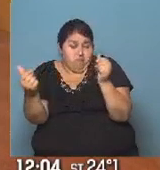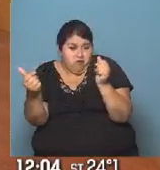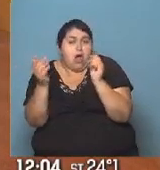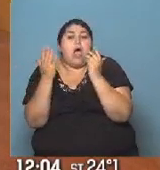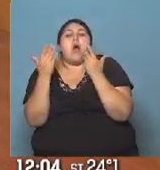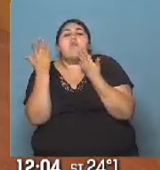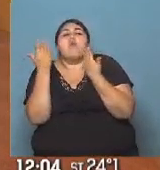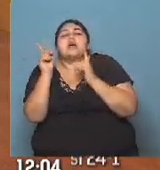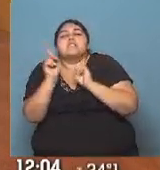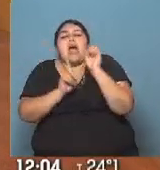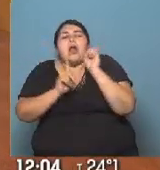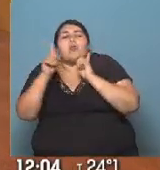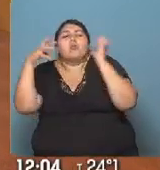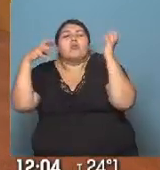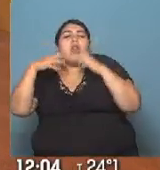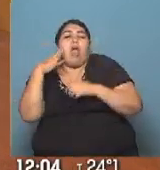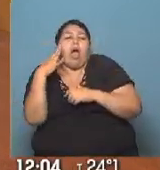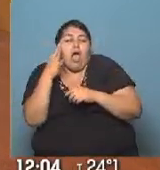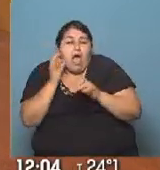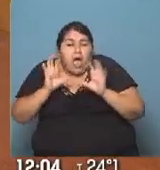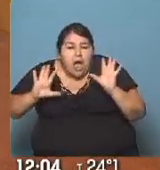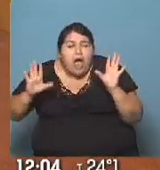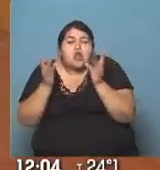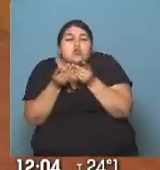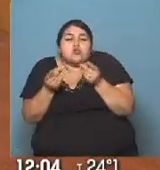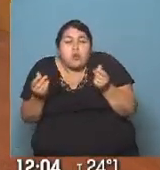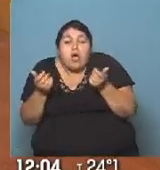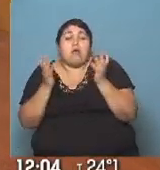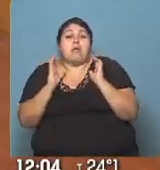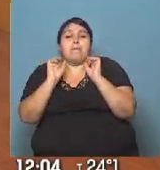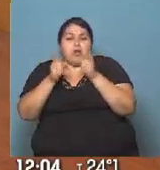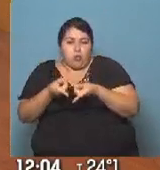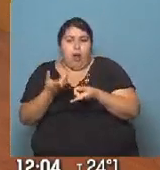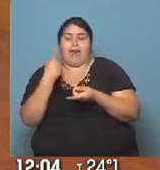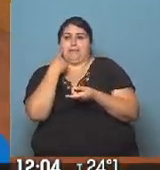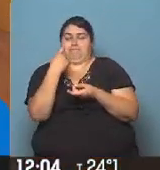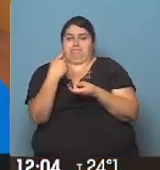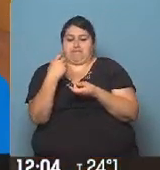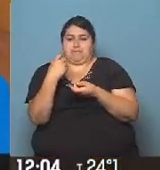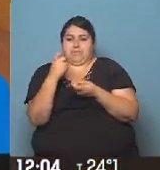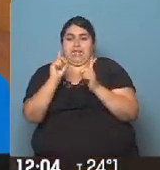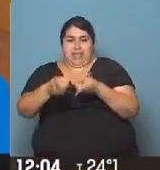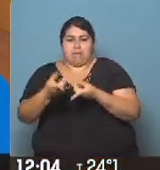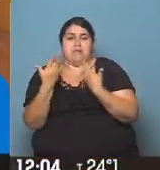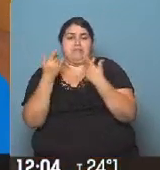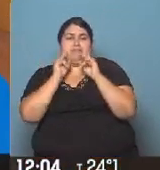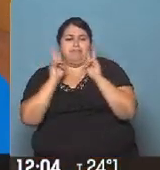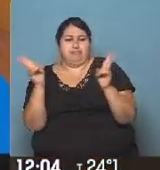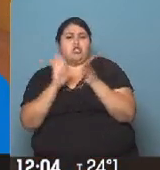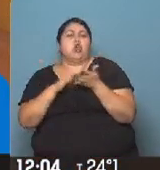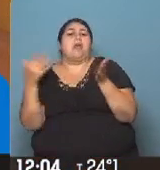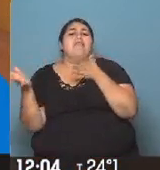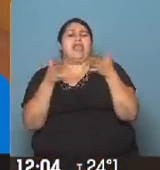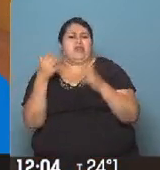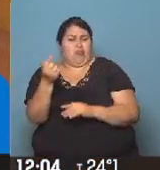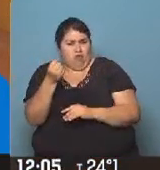puede quedar abundante nubosidad, algunas precipitaciones en forma muy débil y muy aislada. Lo que sí tenemos que tener en cuenta es que hay otro aviso de alerta, en este caso por vientos fuertes, porque